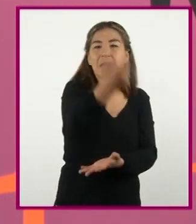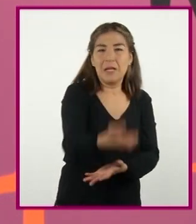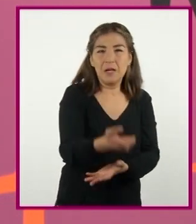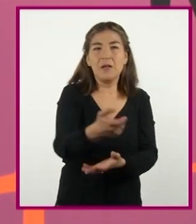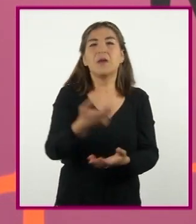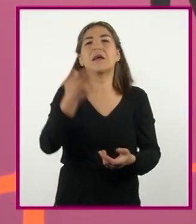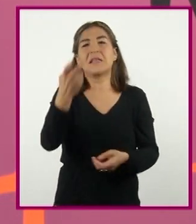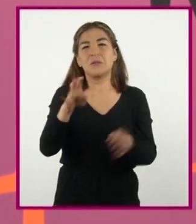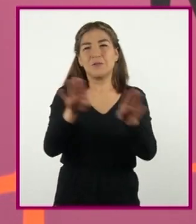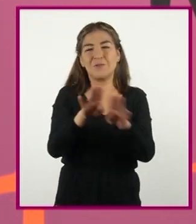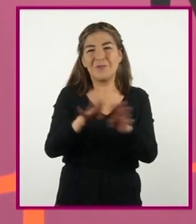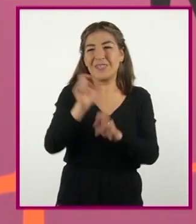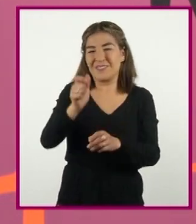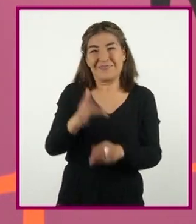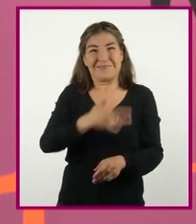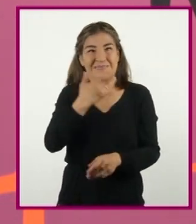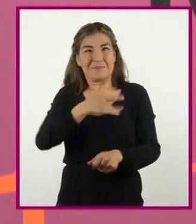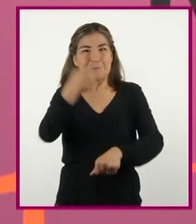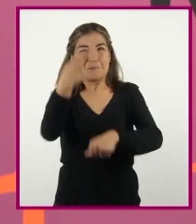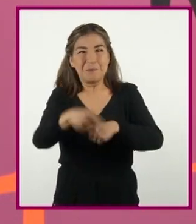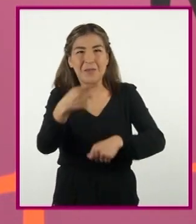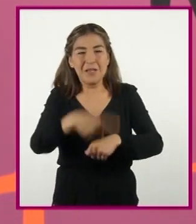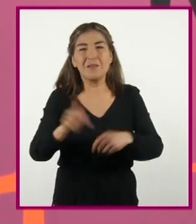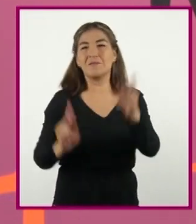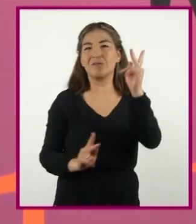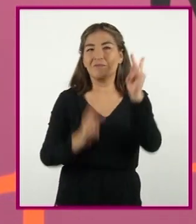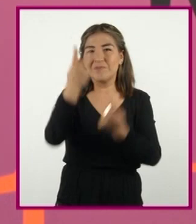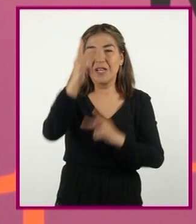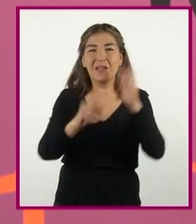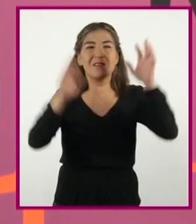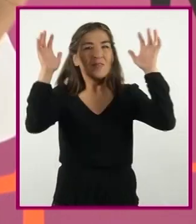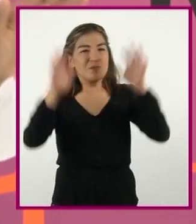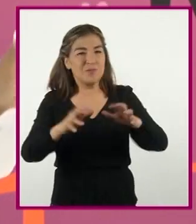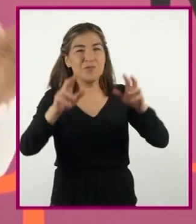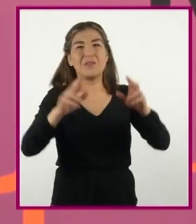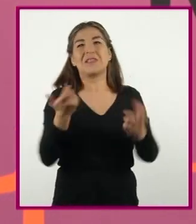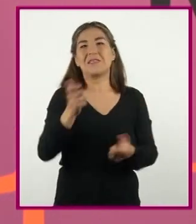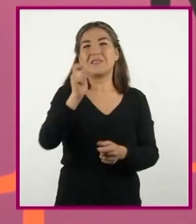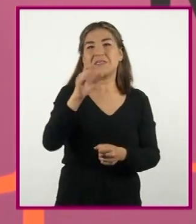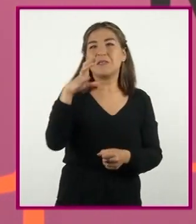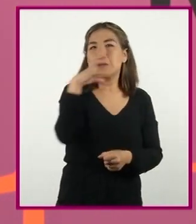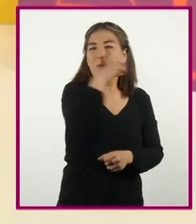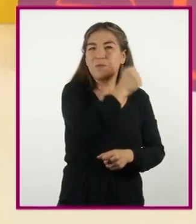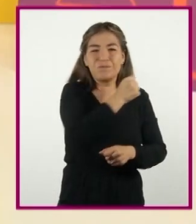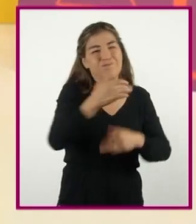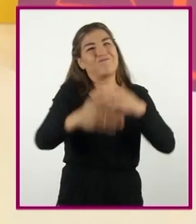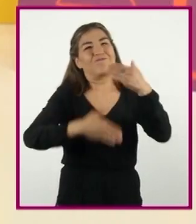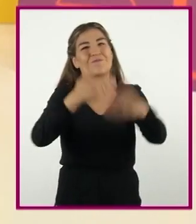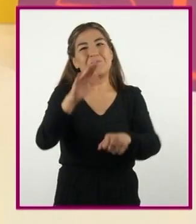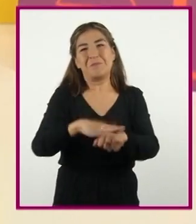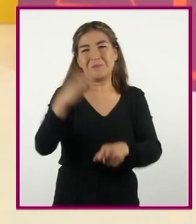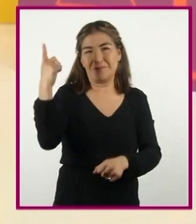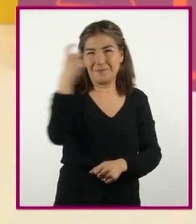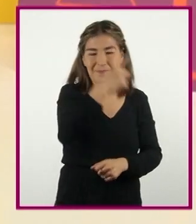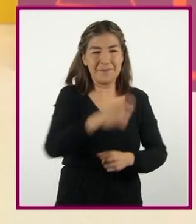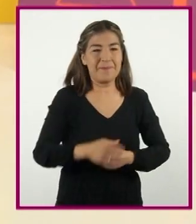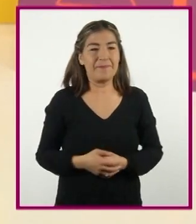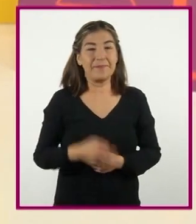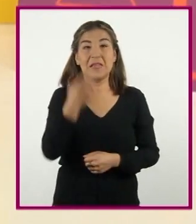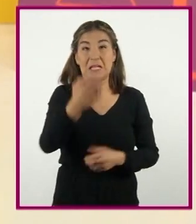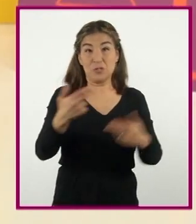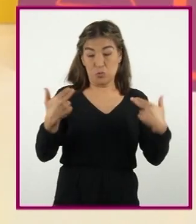es que las amenazas climáticas siguen avanzando de forma irrefrenable. Para que la